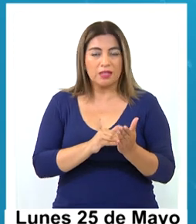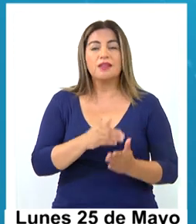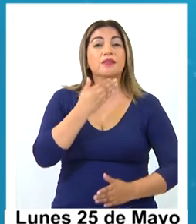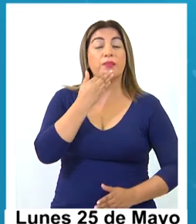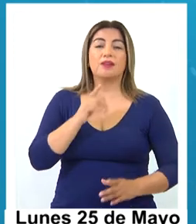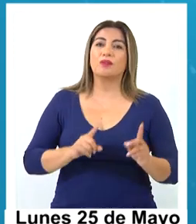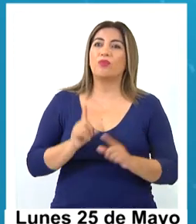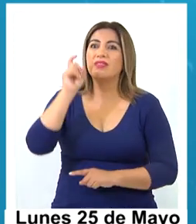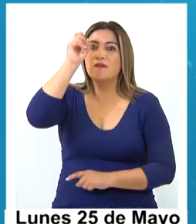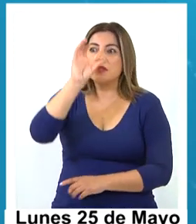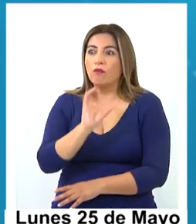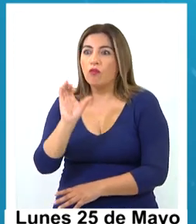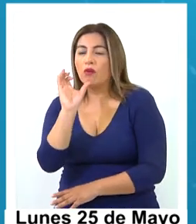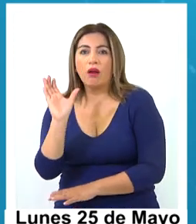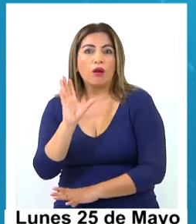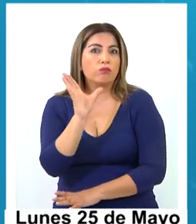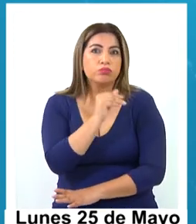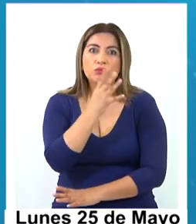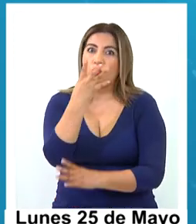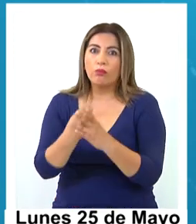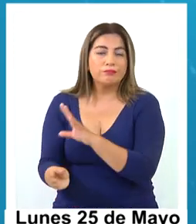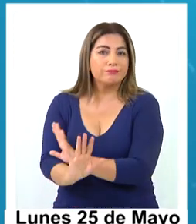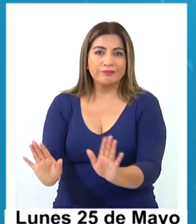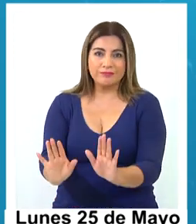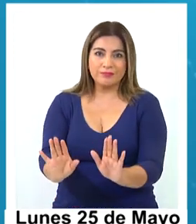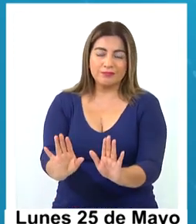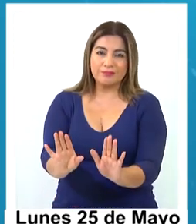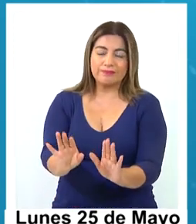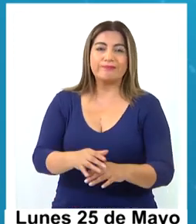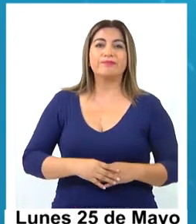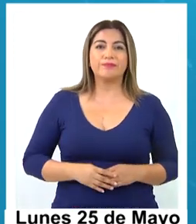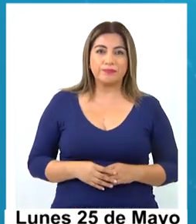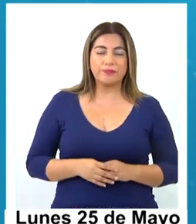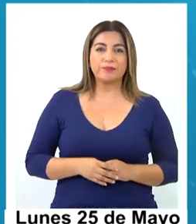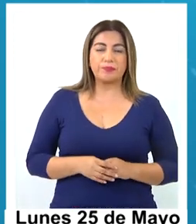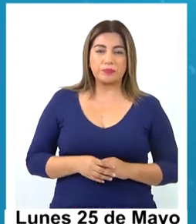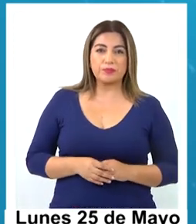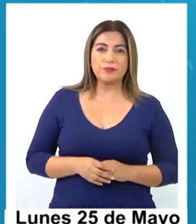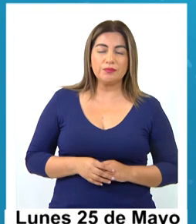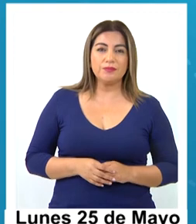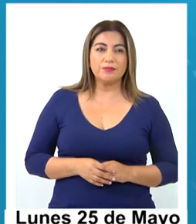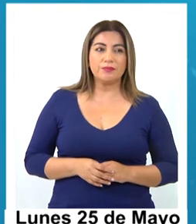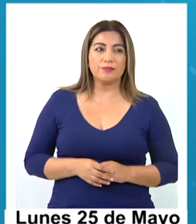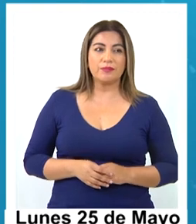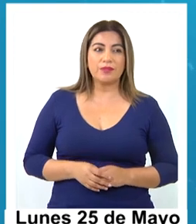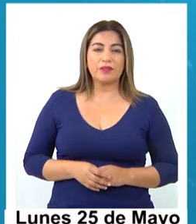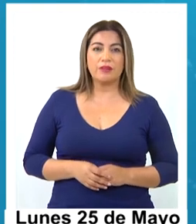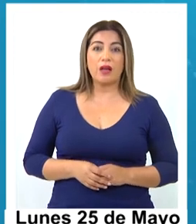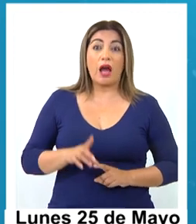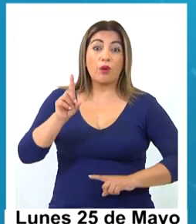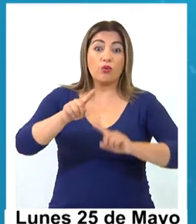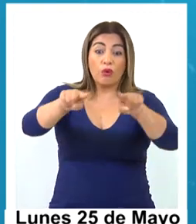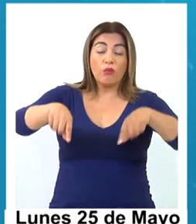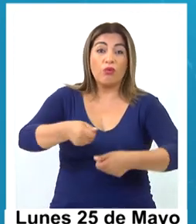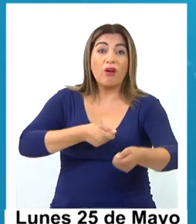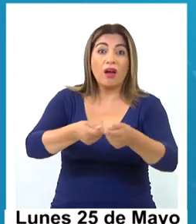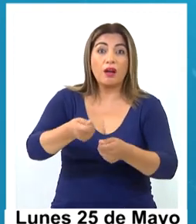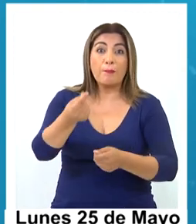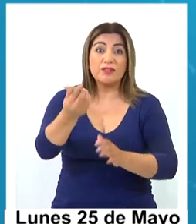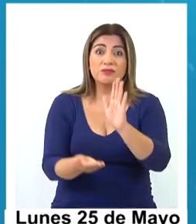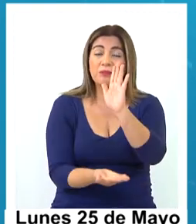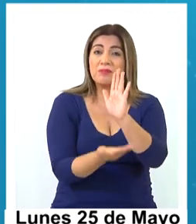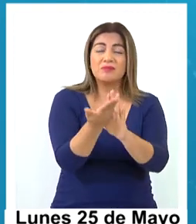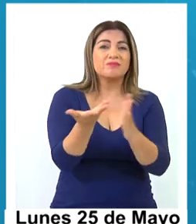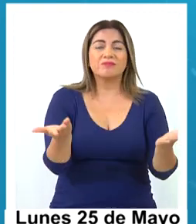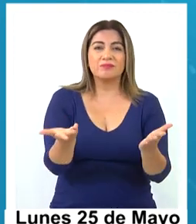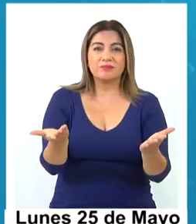sumado a esto que es difícil encontrarlo entonces y las casas comerciales muchas han